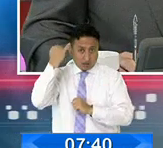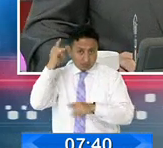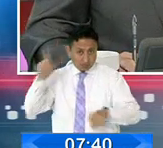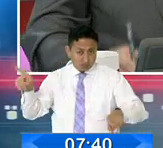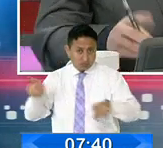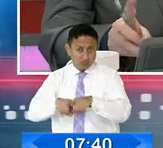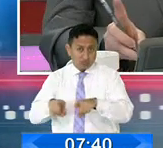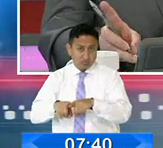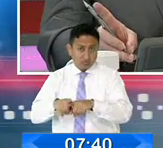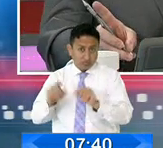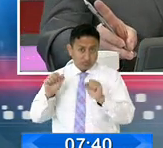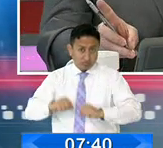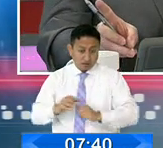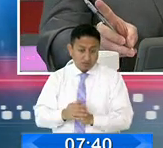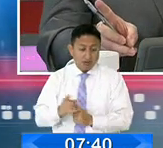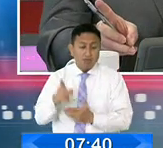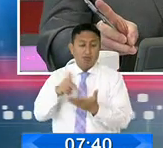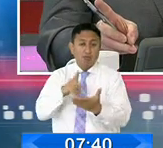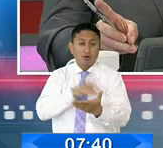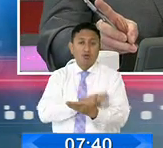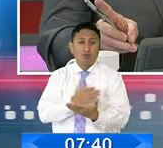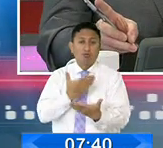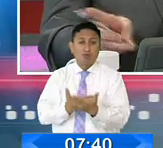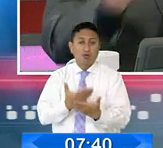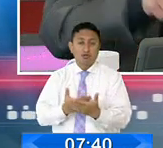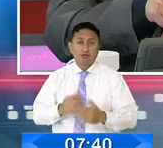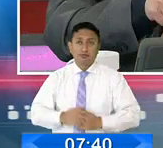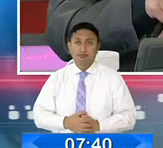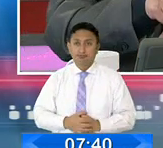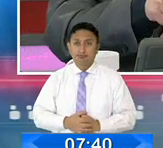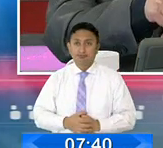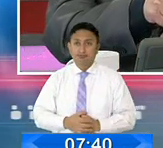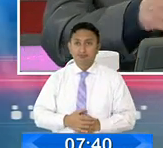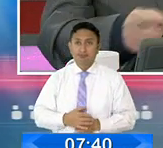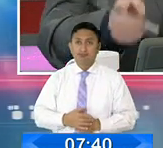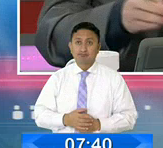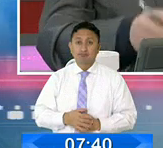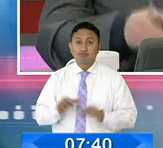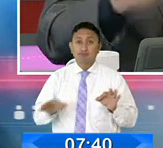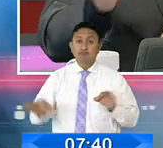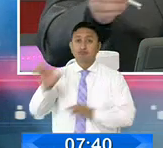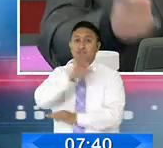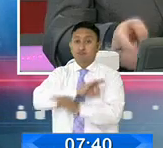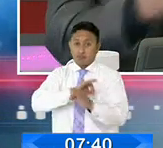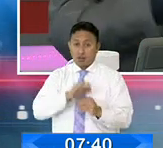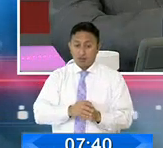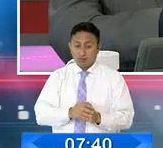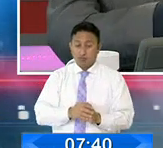nuestra visión, nuestro programa, nuestra propuesta de gobierno. Y le hago la pregunta a la inversa. En